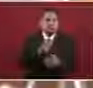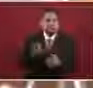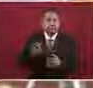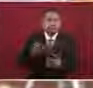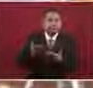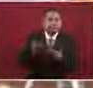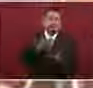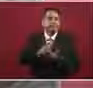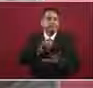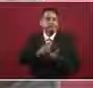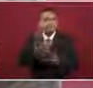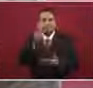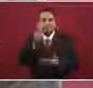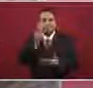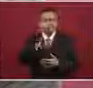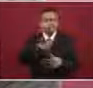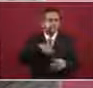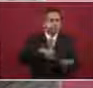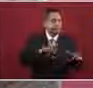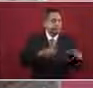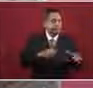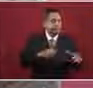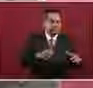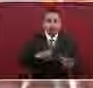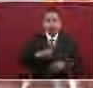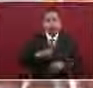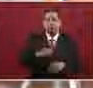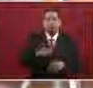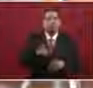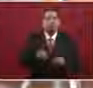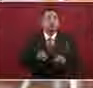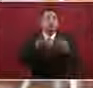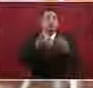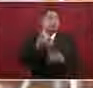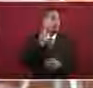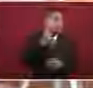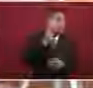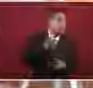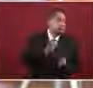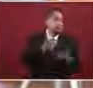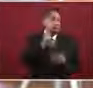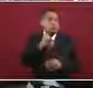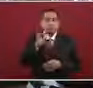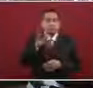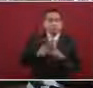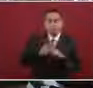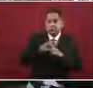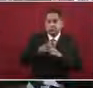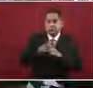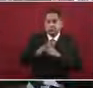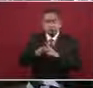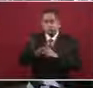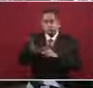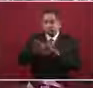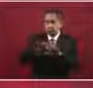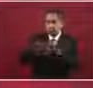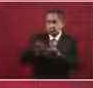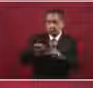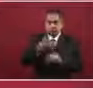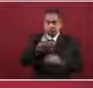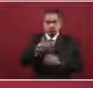eliminar los legisladores por plurinominales en ambas cámaras. Pues no lo veo